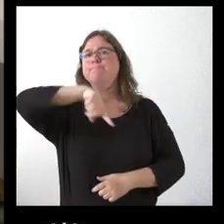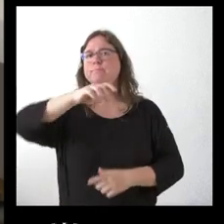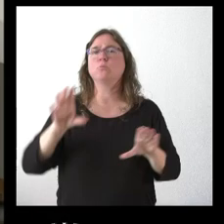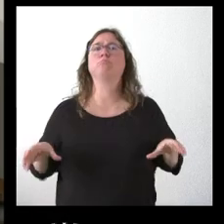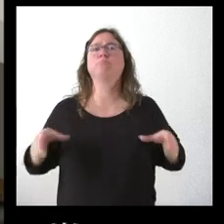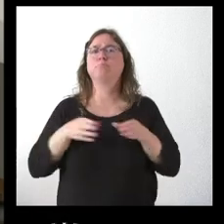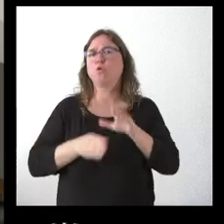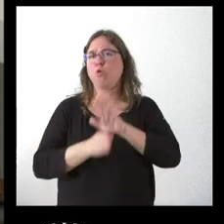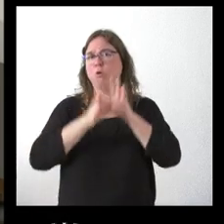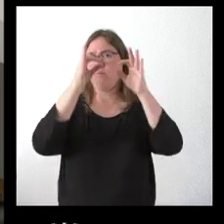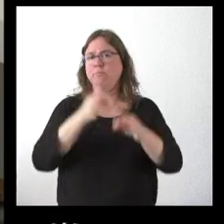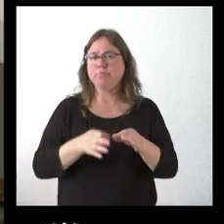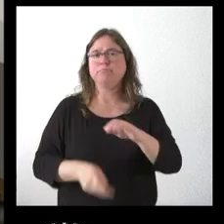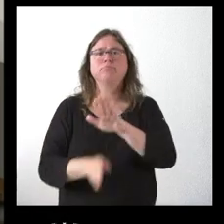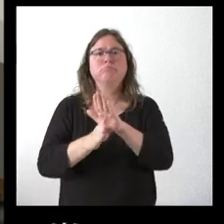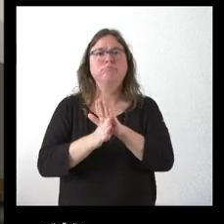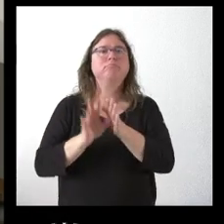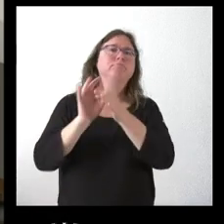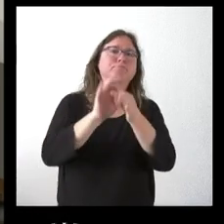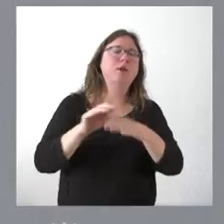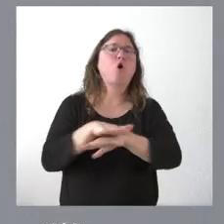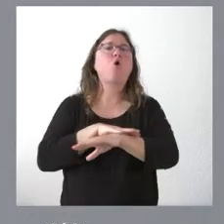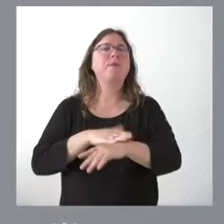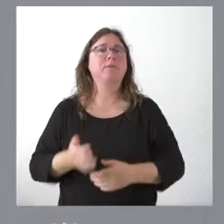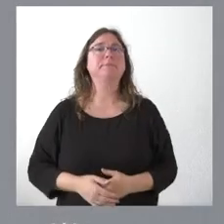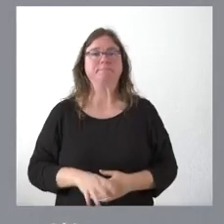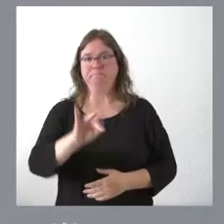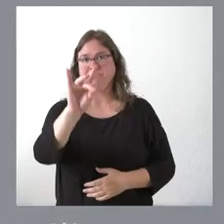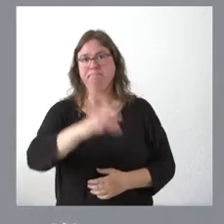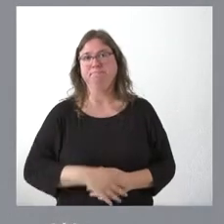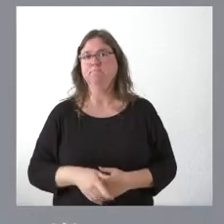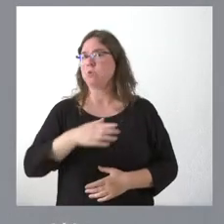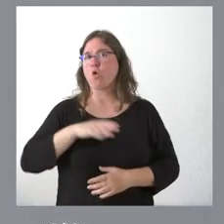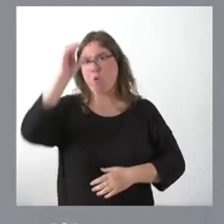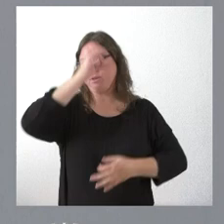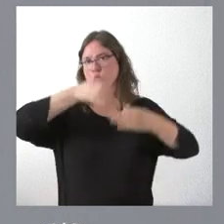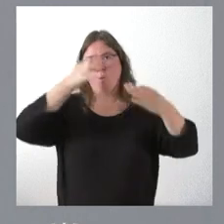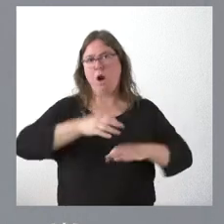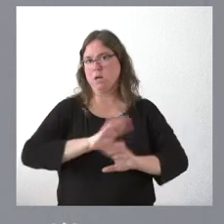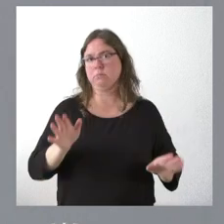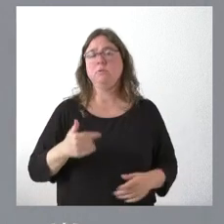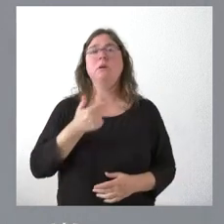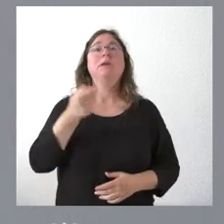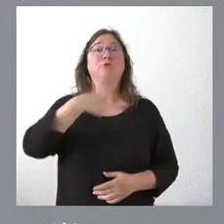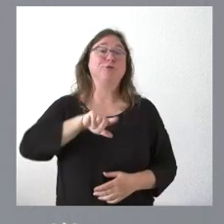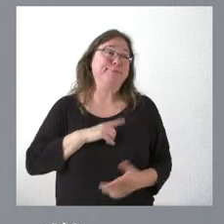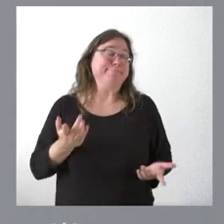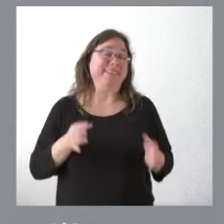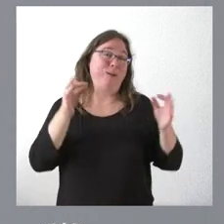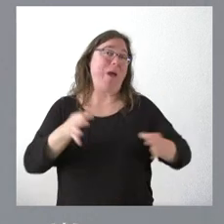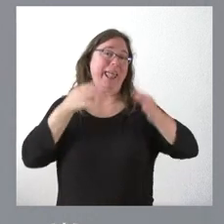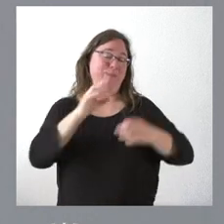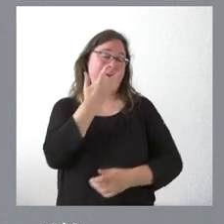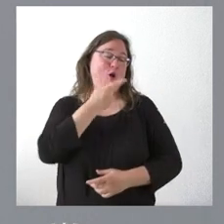se va a seguir reivindicando su creación al Gobierno. Pues sí, nuestra posición es la misma. La verdad es que nosotros también somos previsibles.